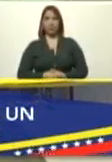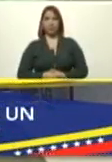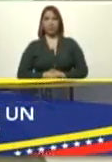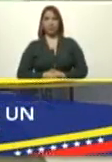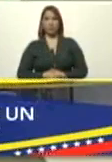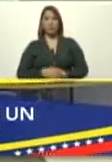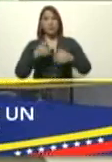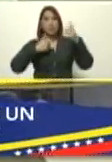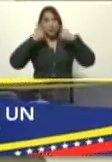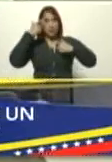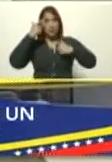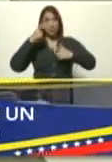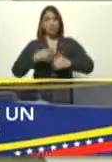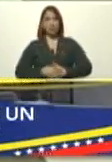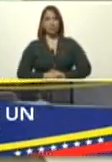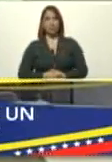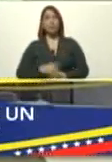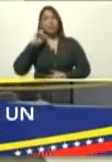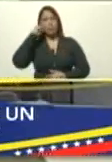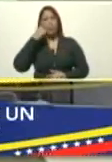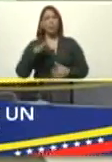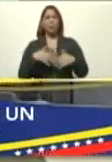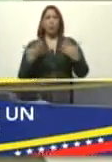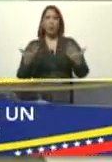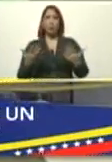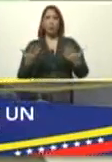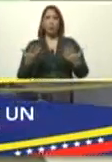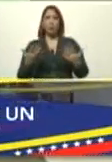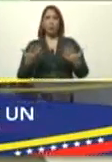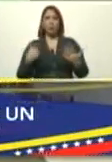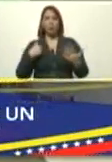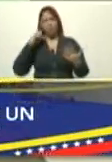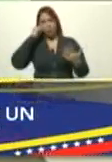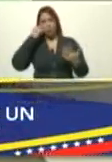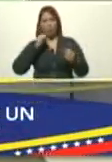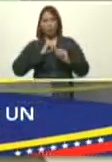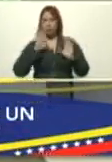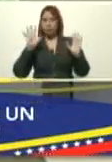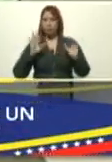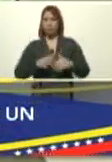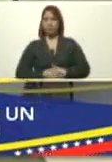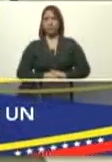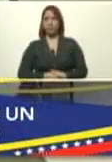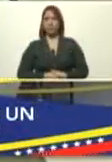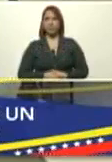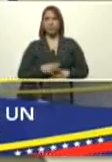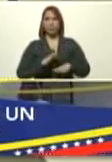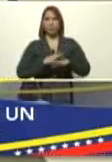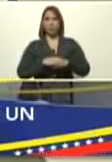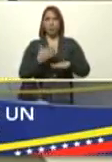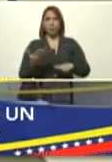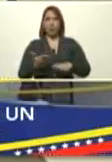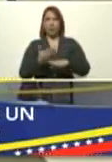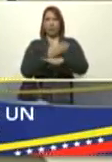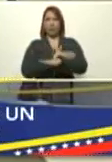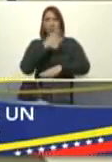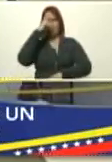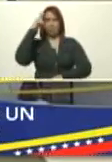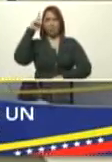desde Chávez, recuerdo cuando, lo recuerdo clarito, porque era canciller, vicepresidente,